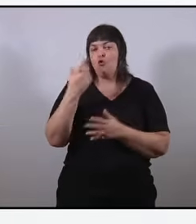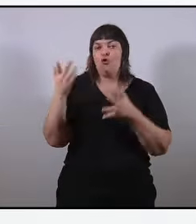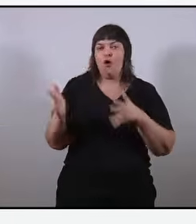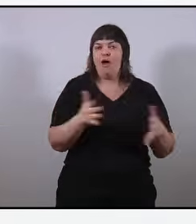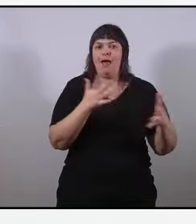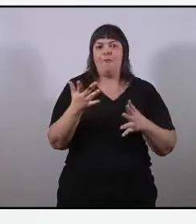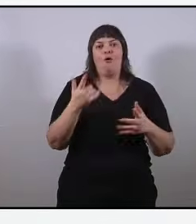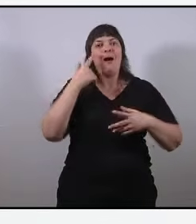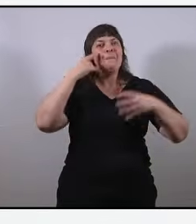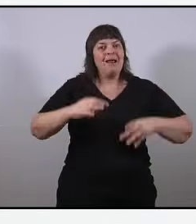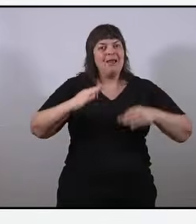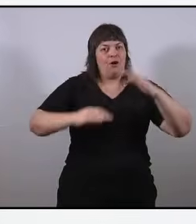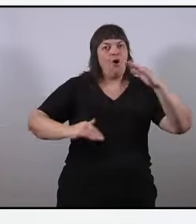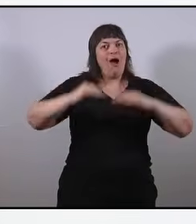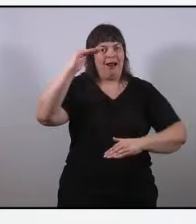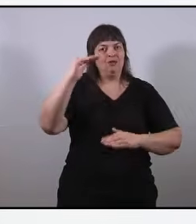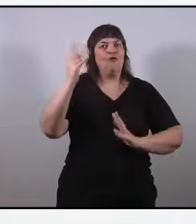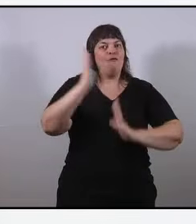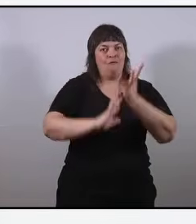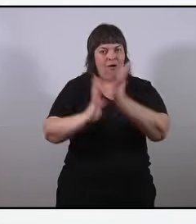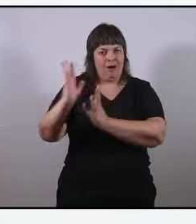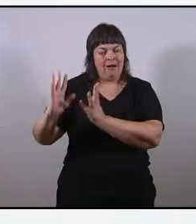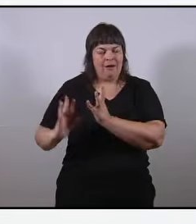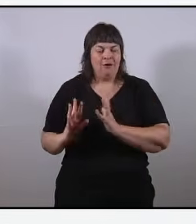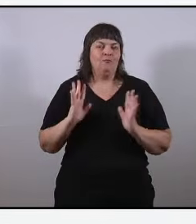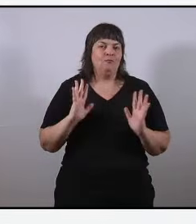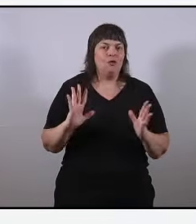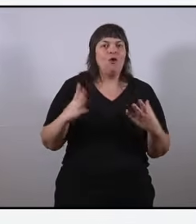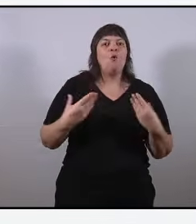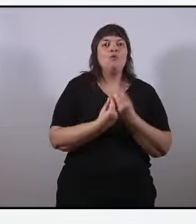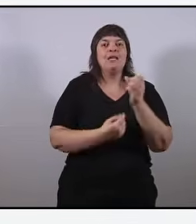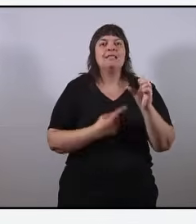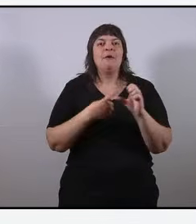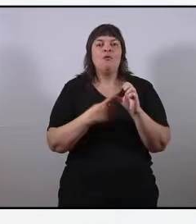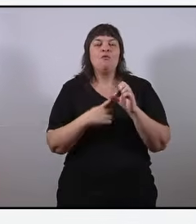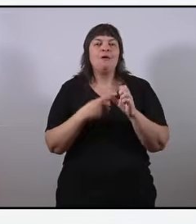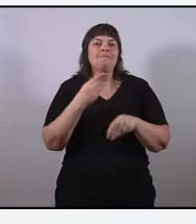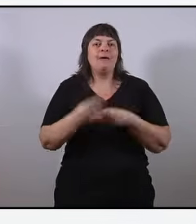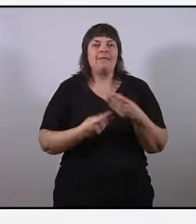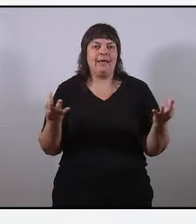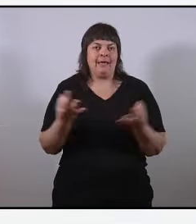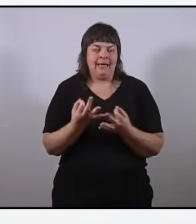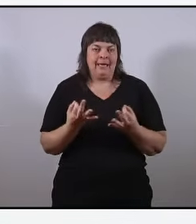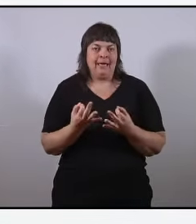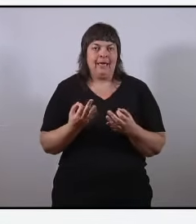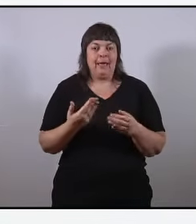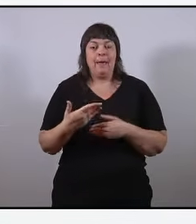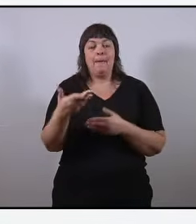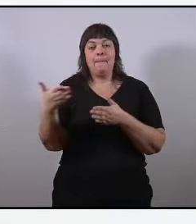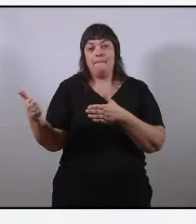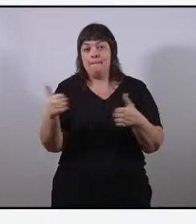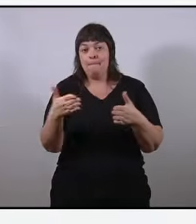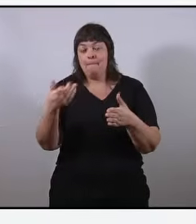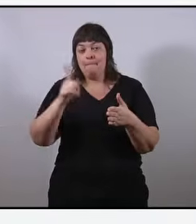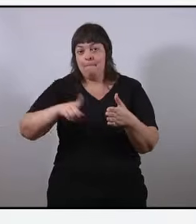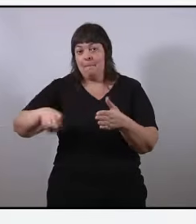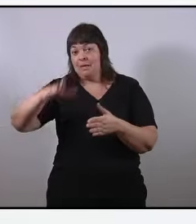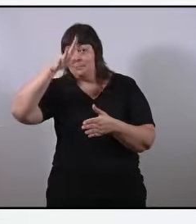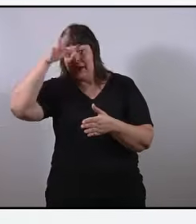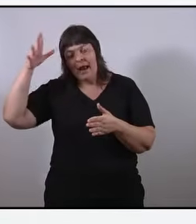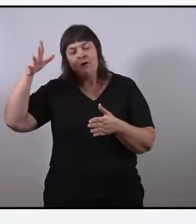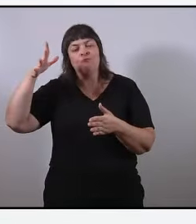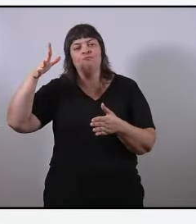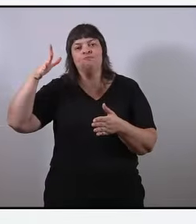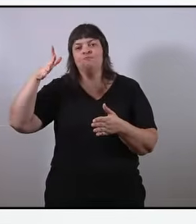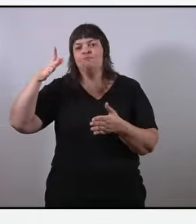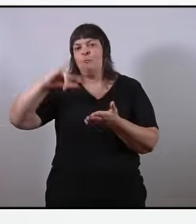de peligro alto de incendios forestales. La Junta de Extremadura afronta estos meses de verano con el mayor